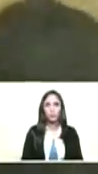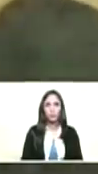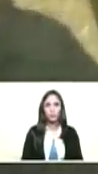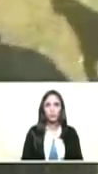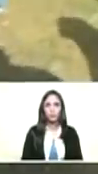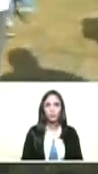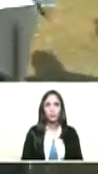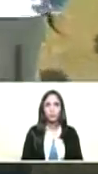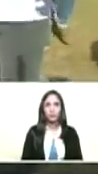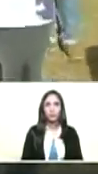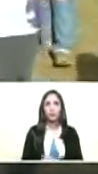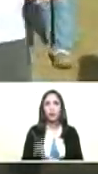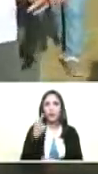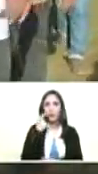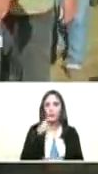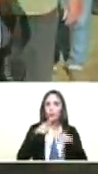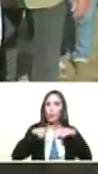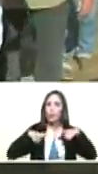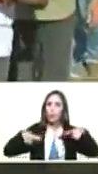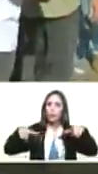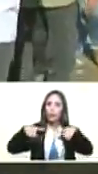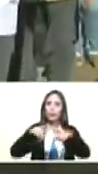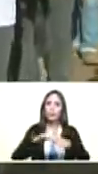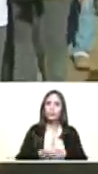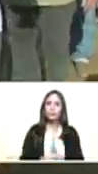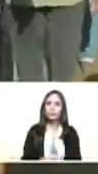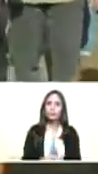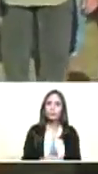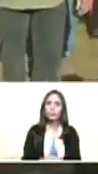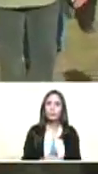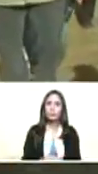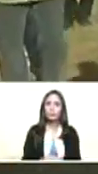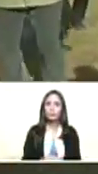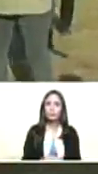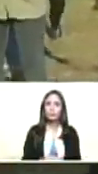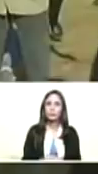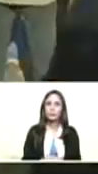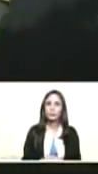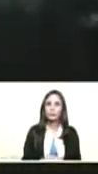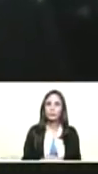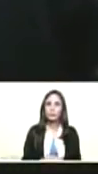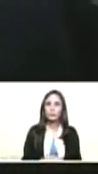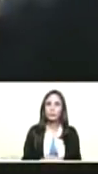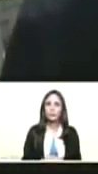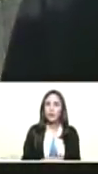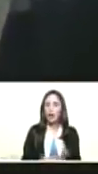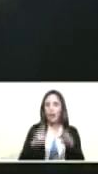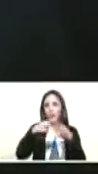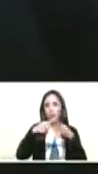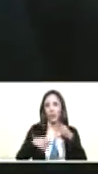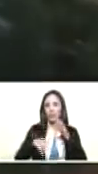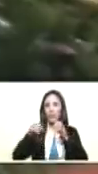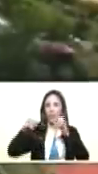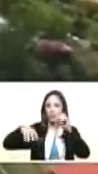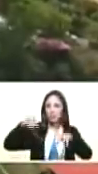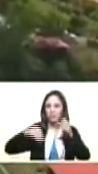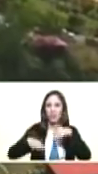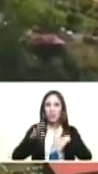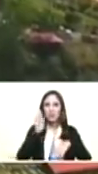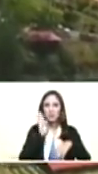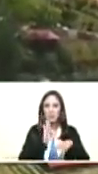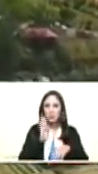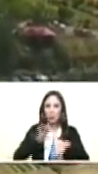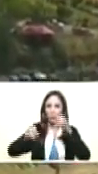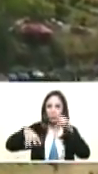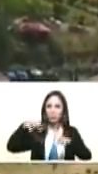izquierdo tenemos el lumbricario. Ahí traemos, ¿verdad? Traemos los diversos desechos orgánicos, lo dejamos 3 meses y comienza a